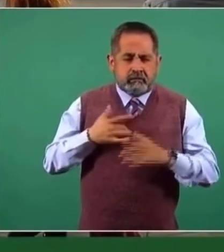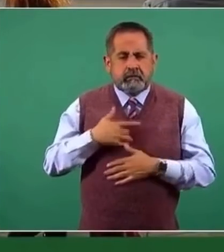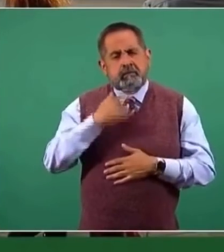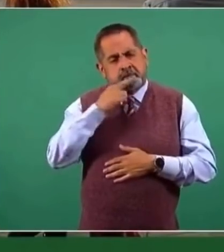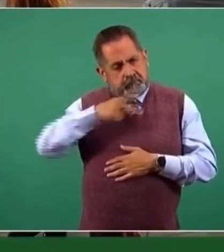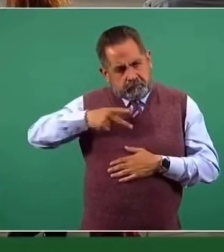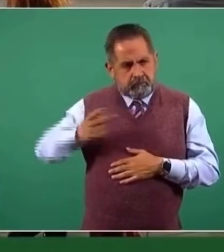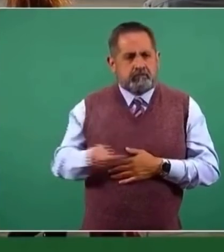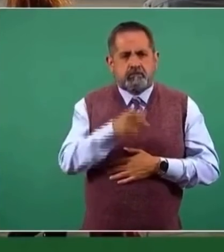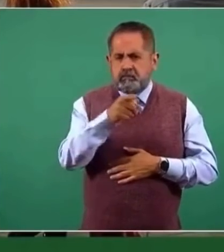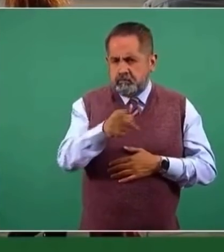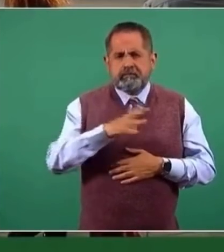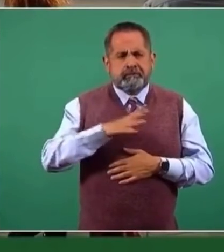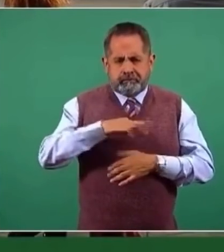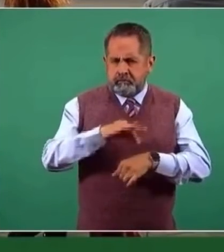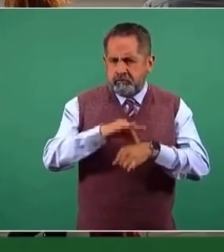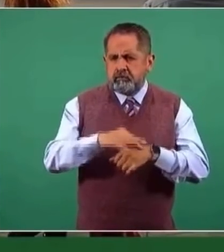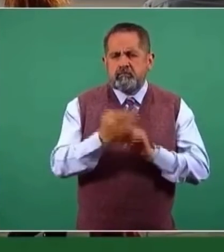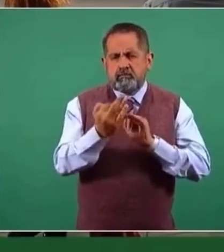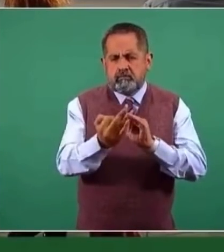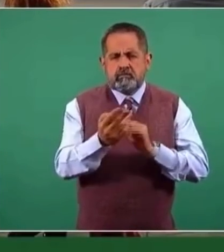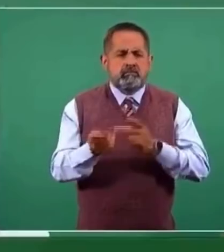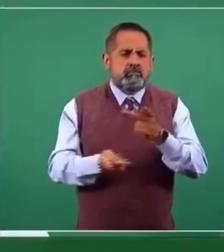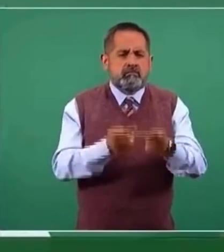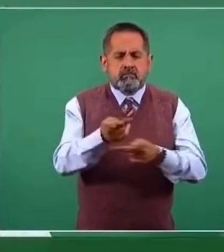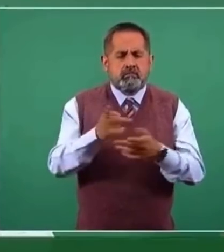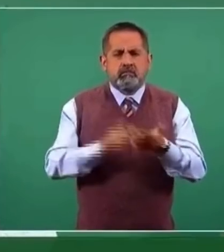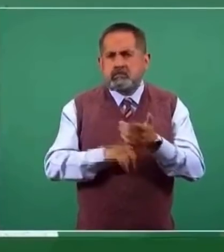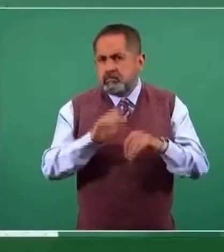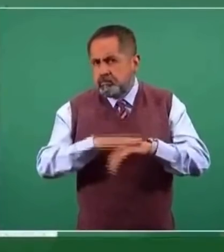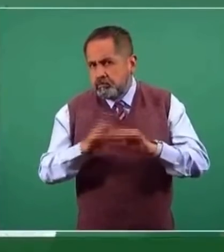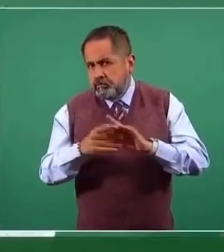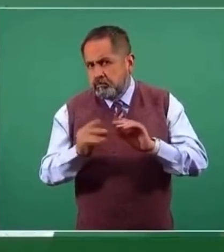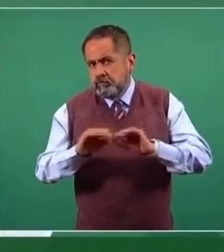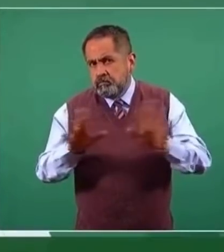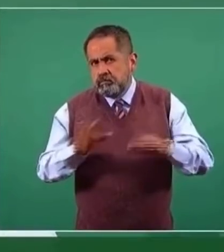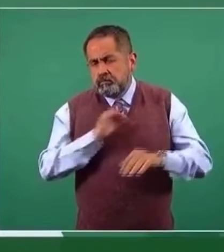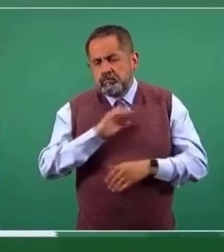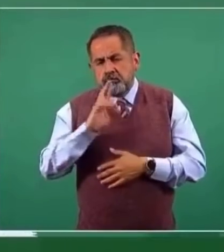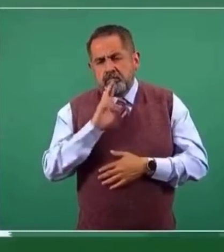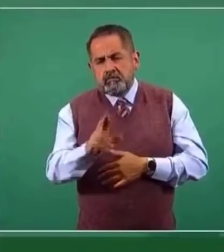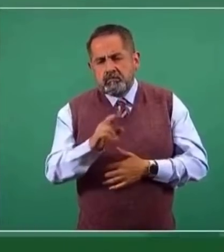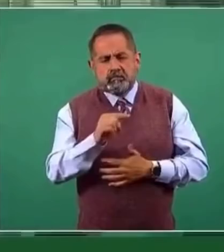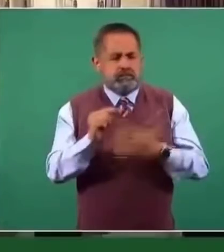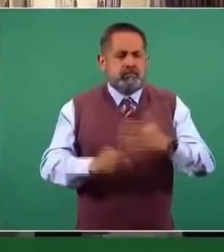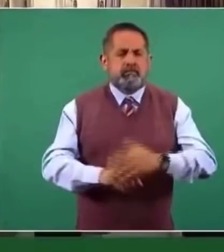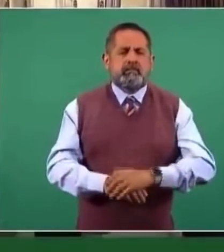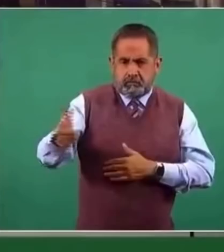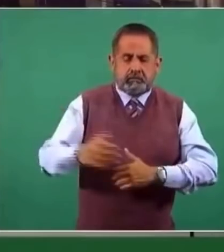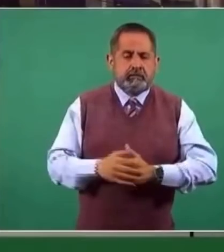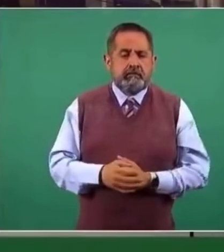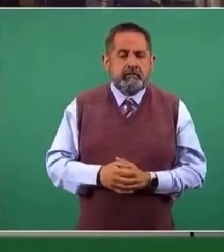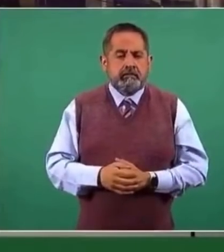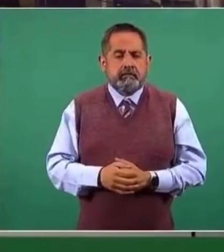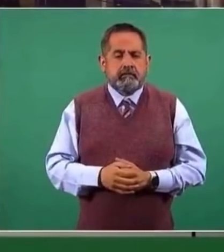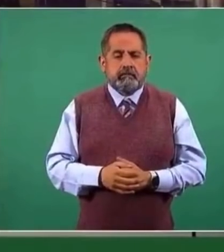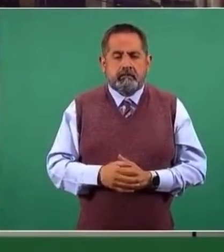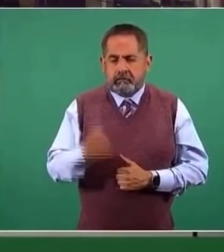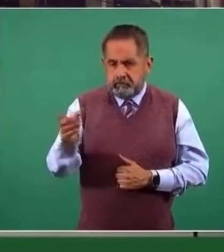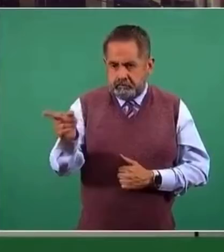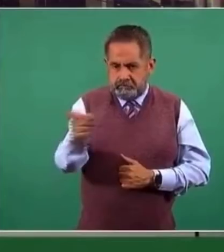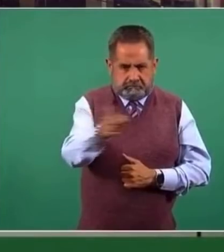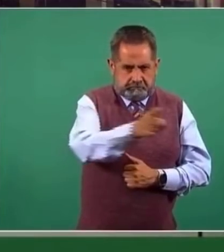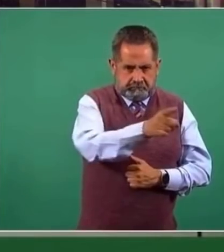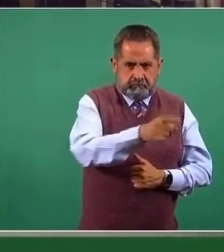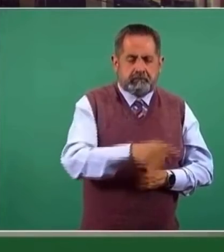también habrá personas en el punto de vacunación que podrán ayudarles a resolver las mismas. Para acá y vamos en